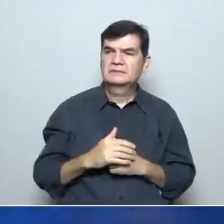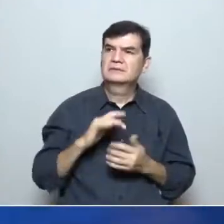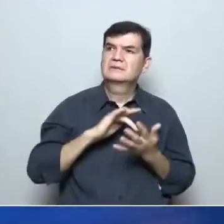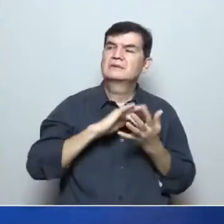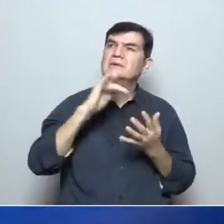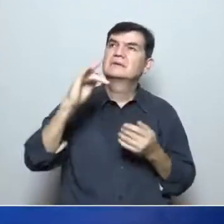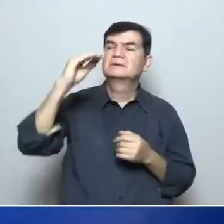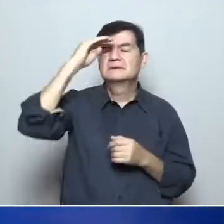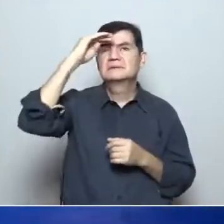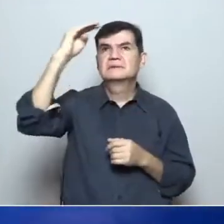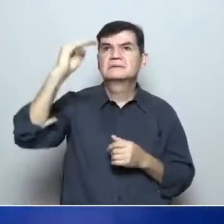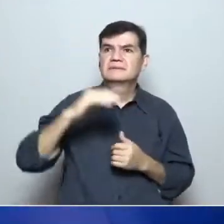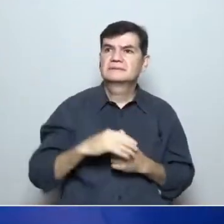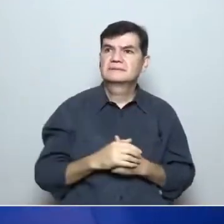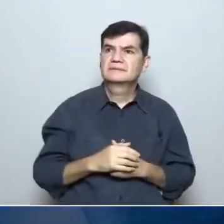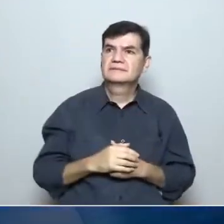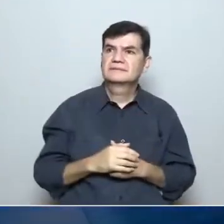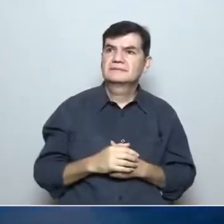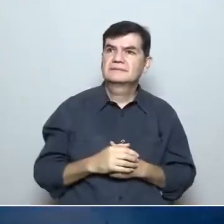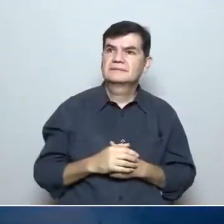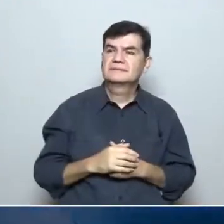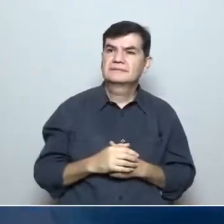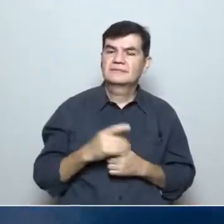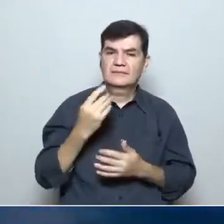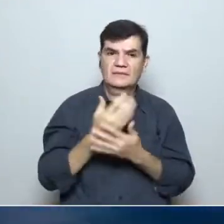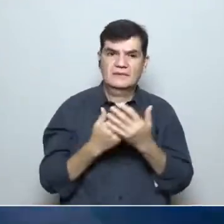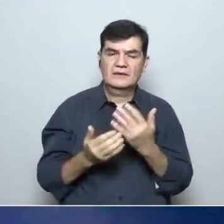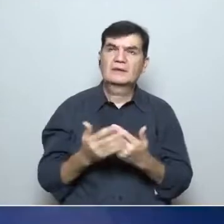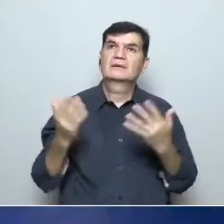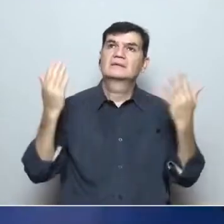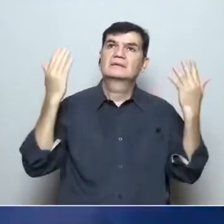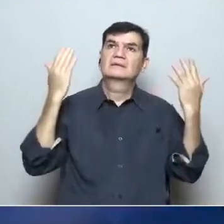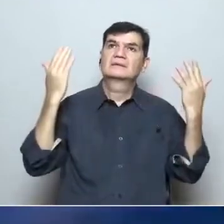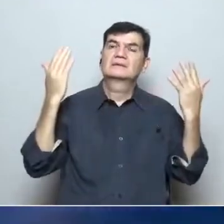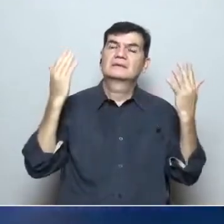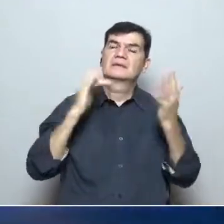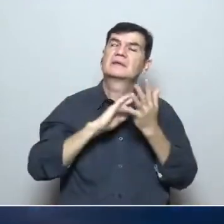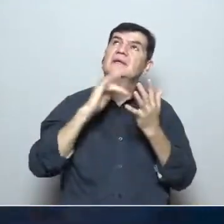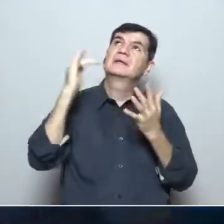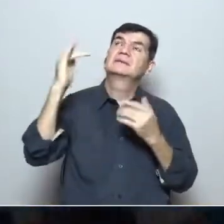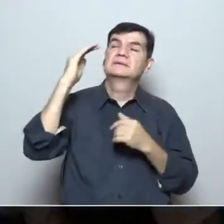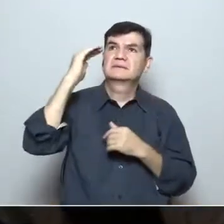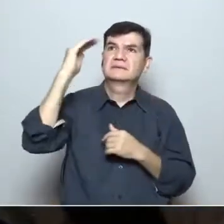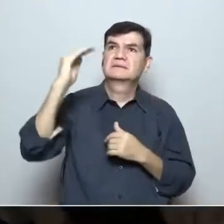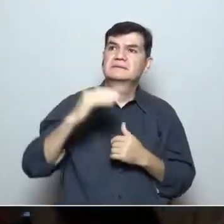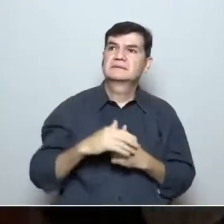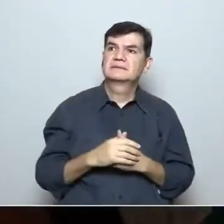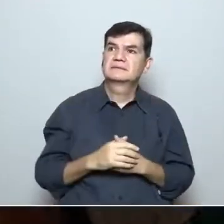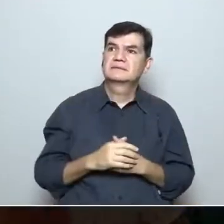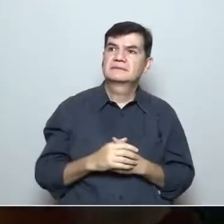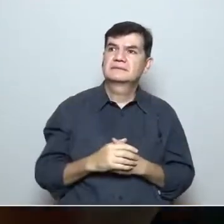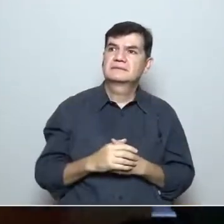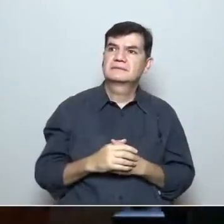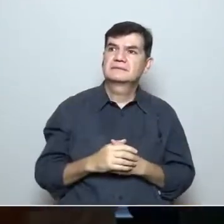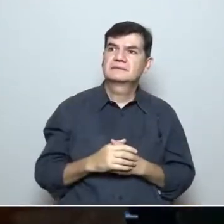Gracias, Señor. Levanta tus manos y dile gracias, Señor.